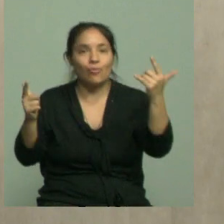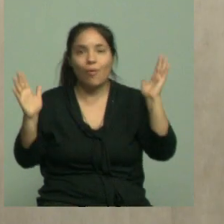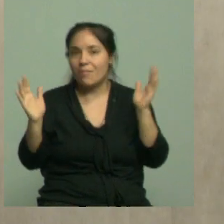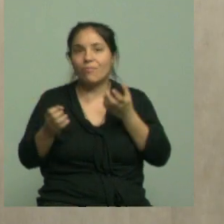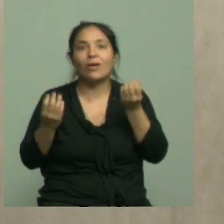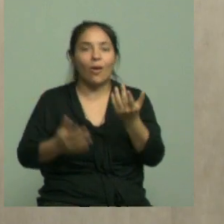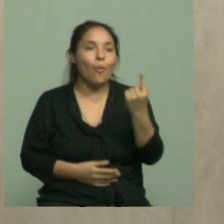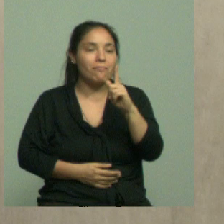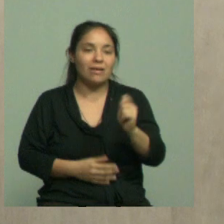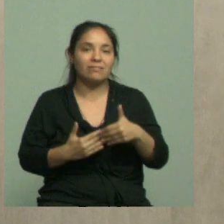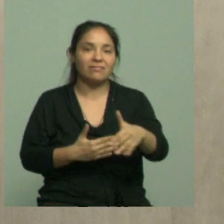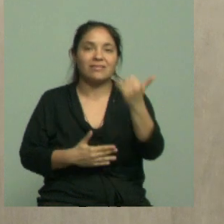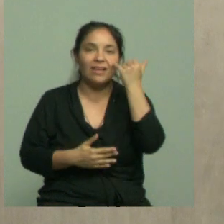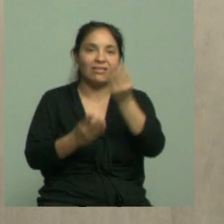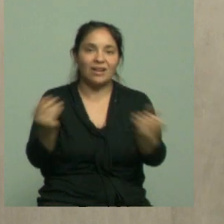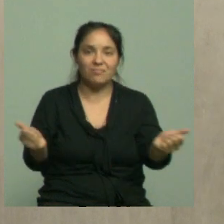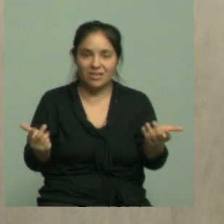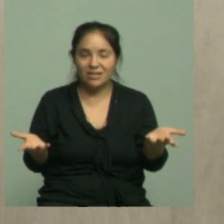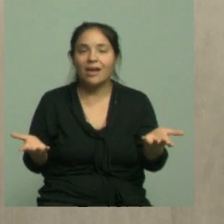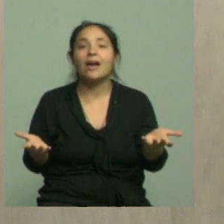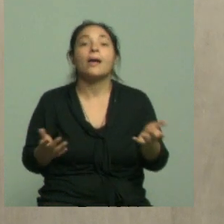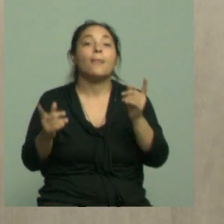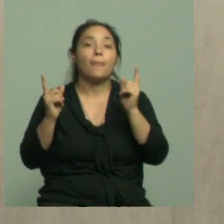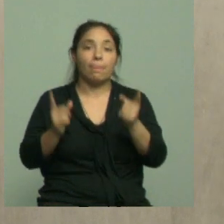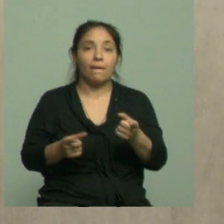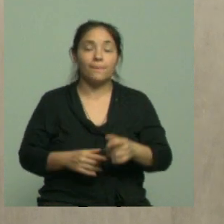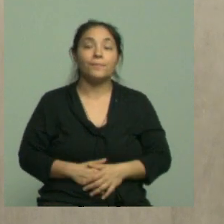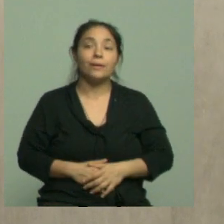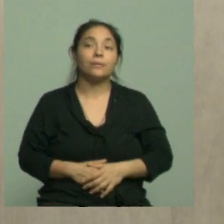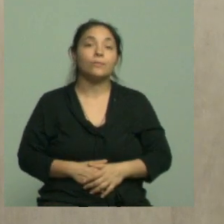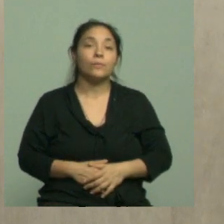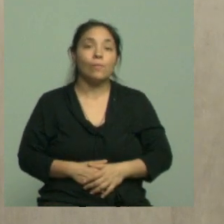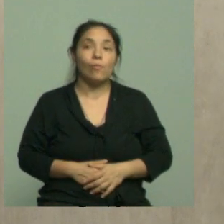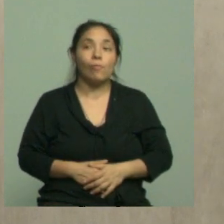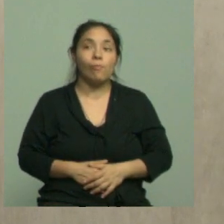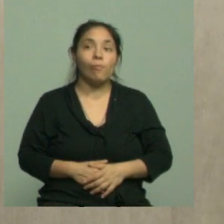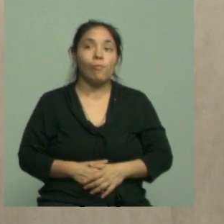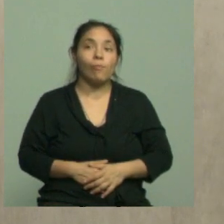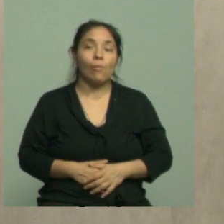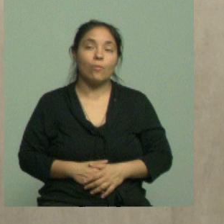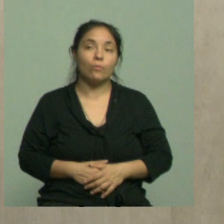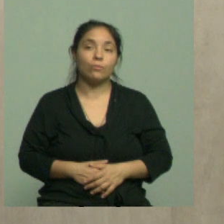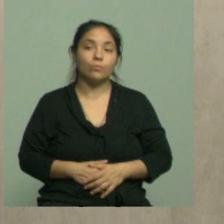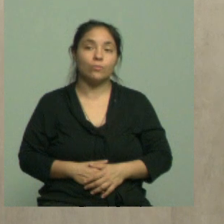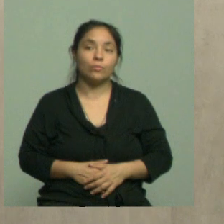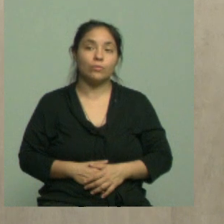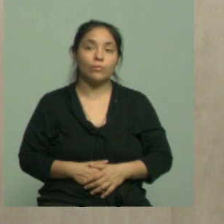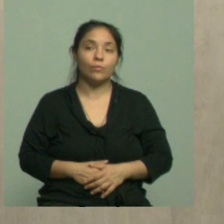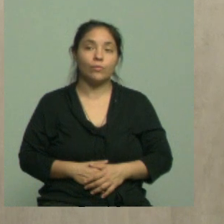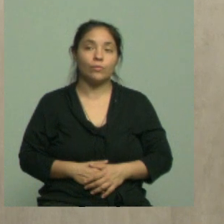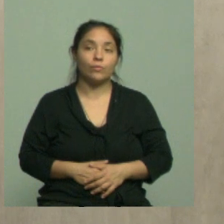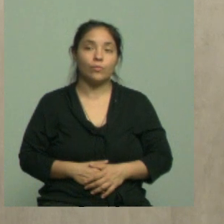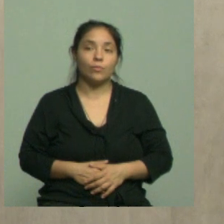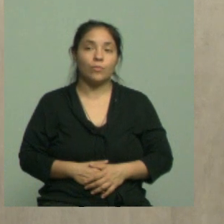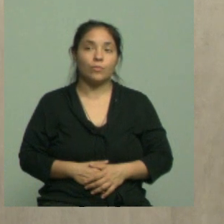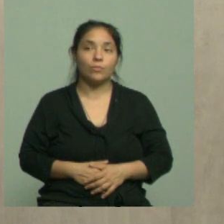de un mes. Sí. Como también lo que representó esta suerte de reconocimiento solapado de